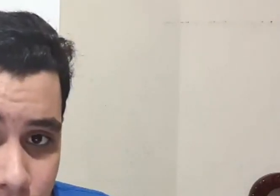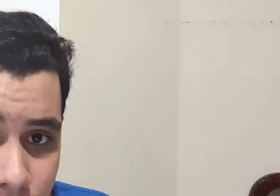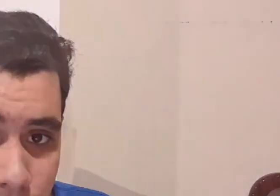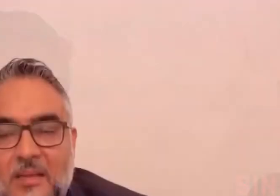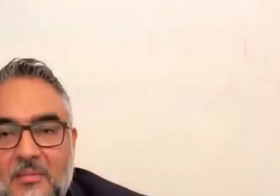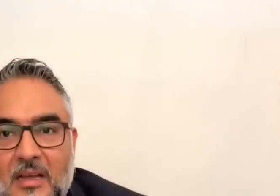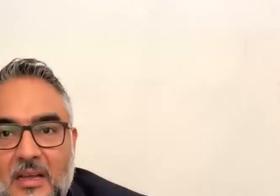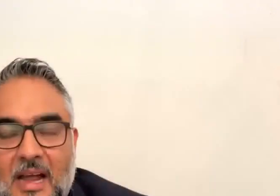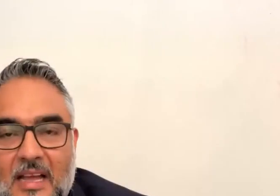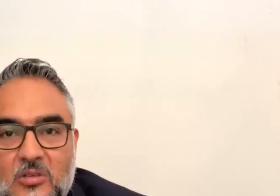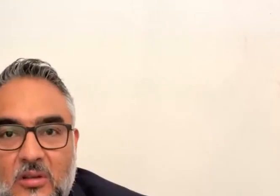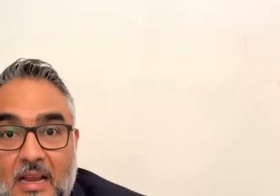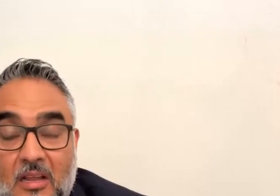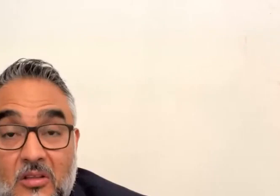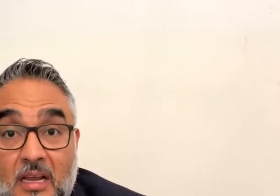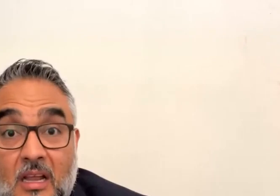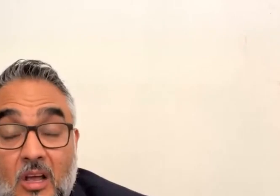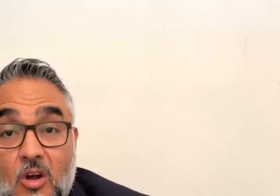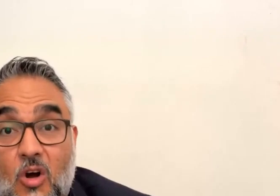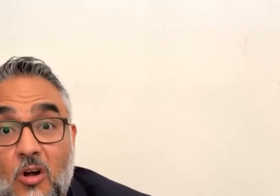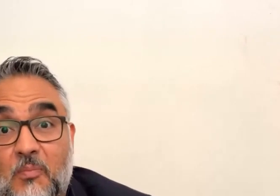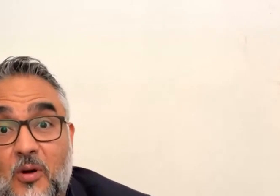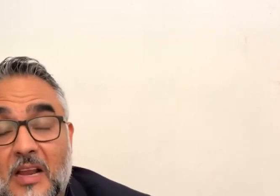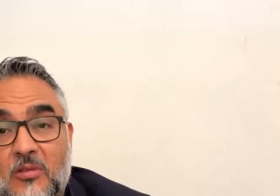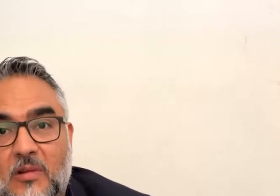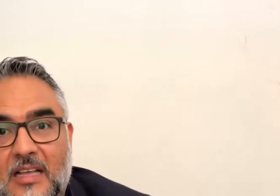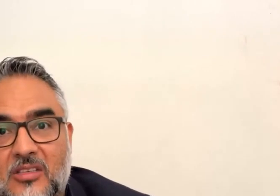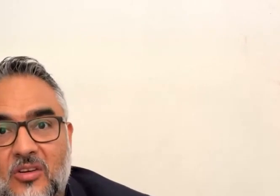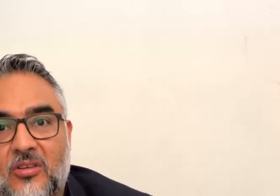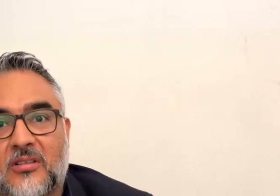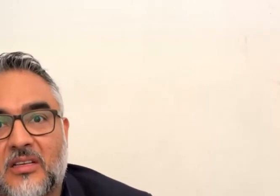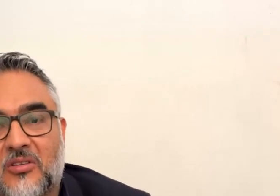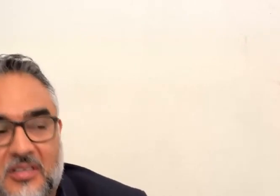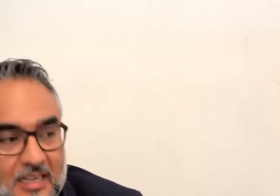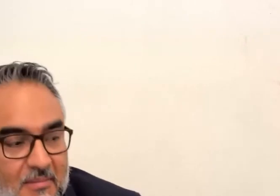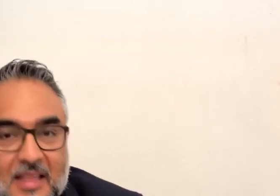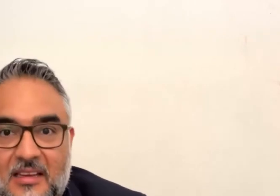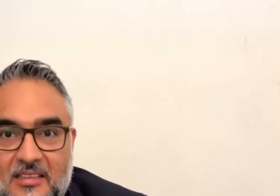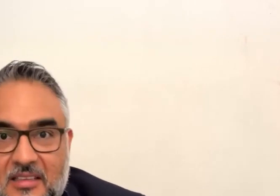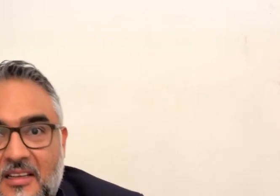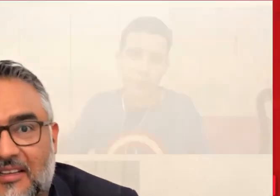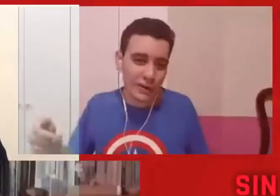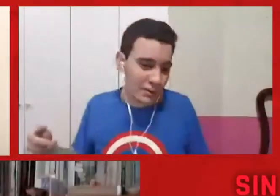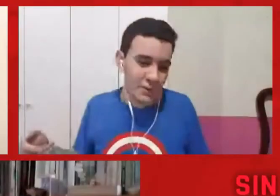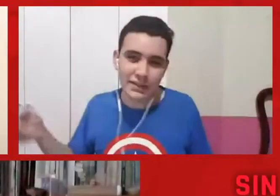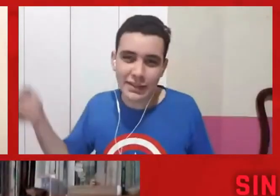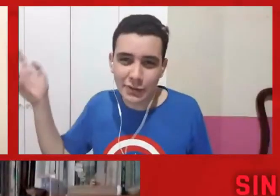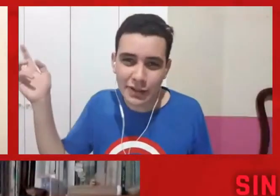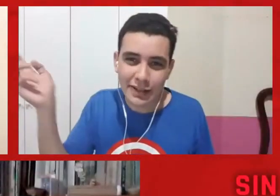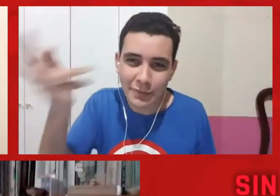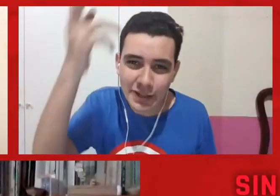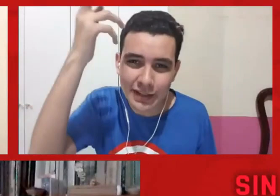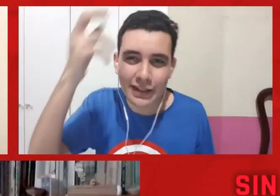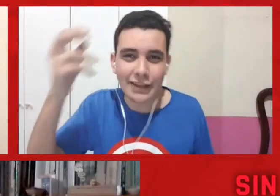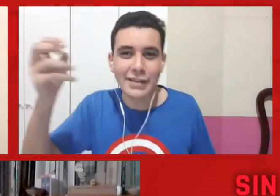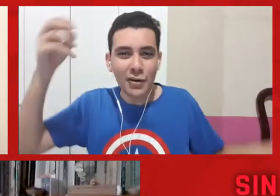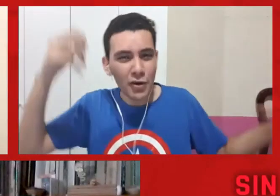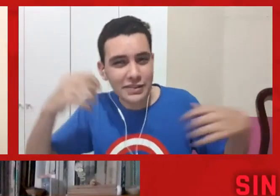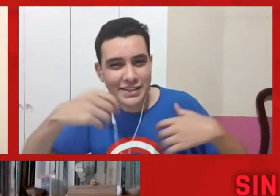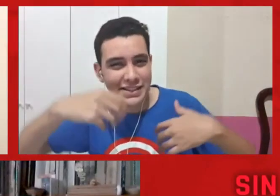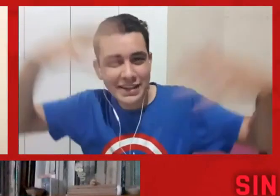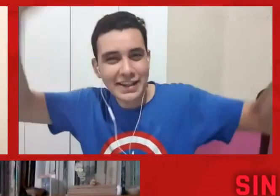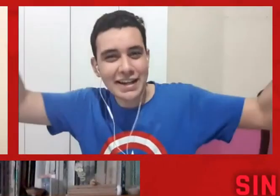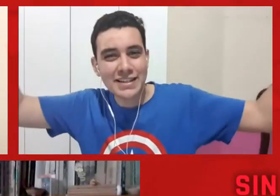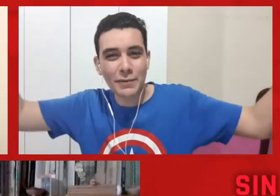como los filántropos y los héroes de la humanidad. Tan sencillo sería buscar si se pagaban los impuestos o no. Es decir, Grupo